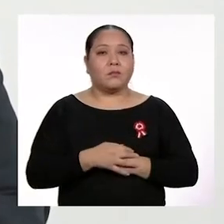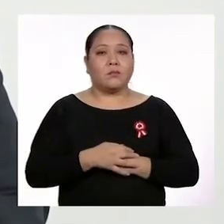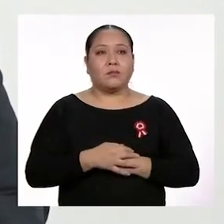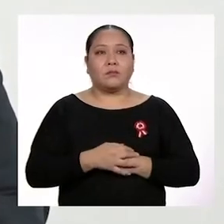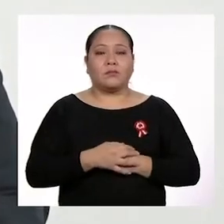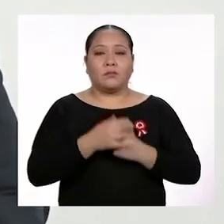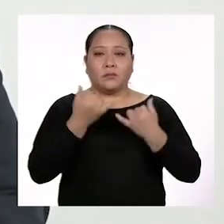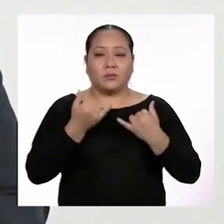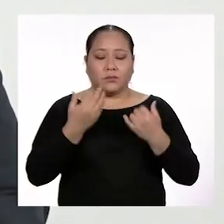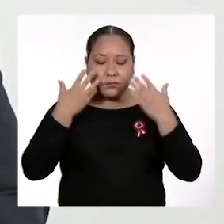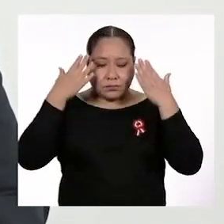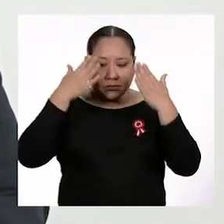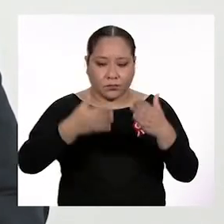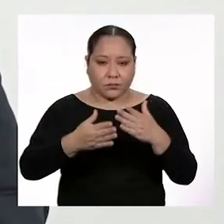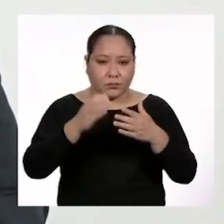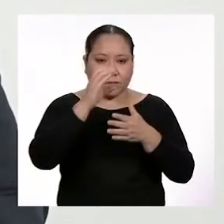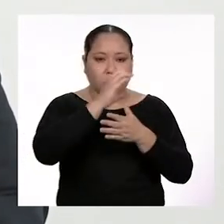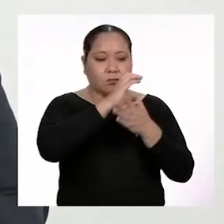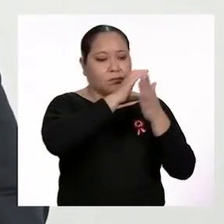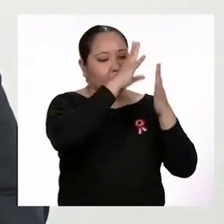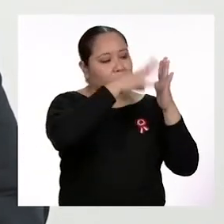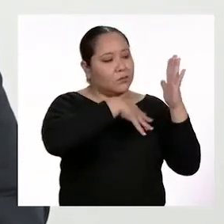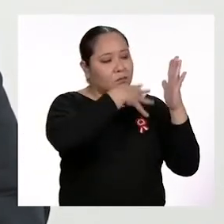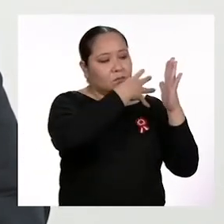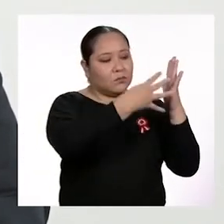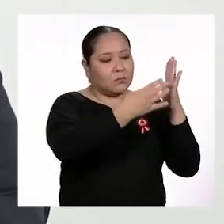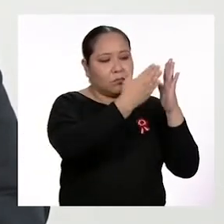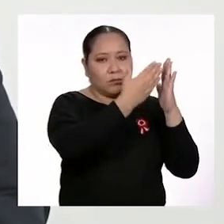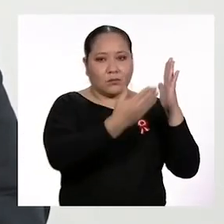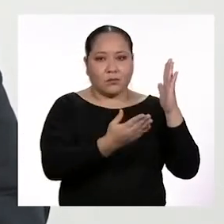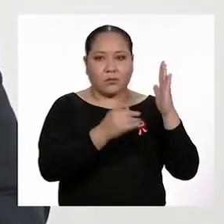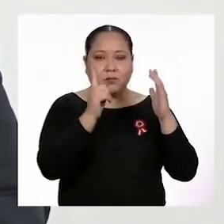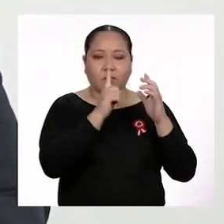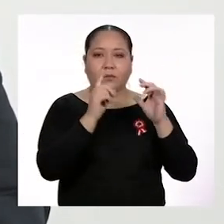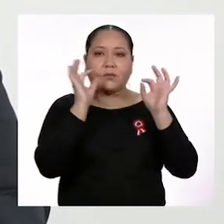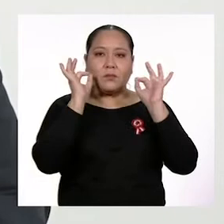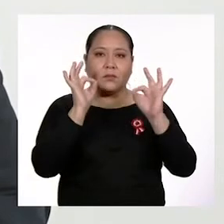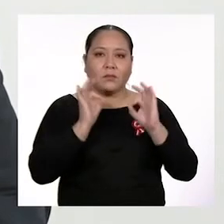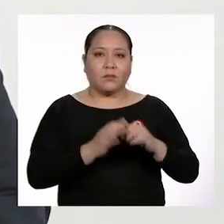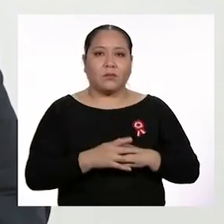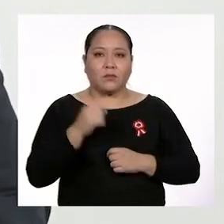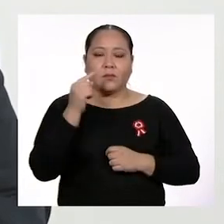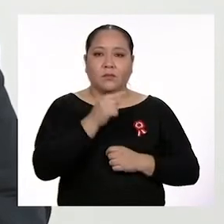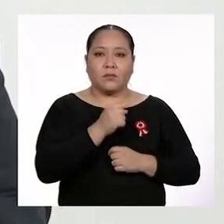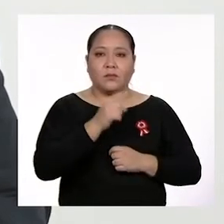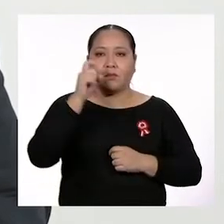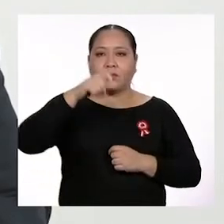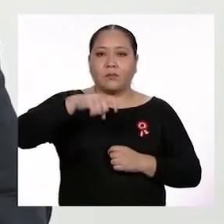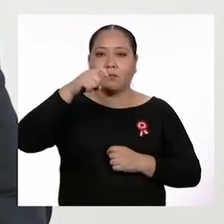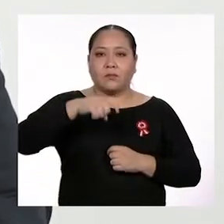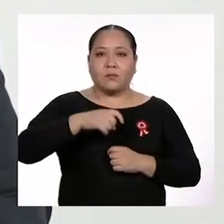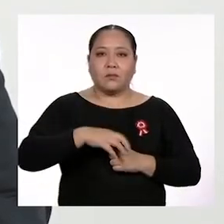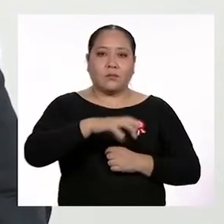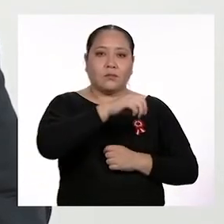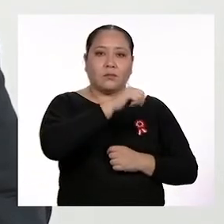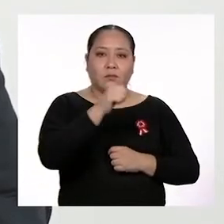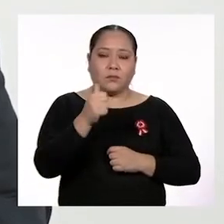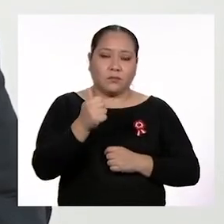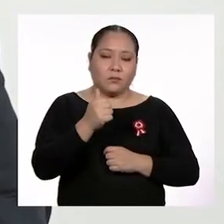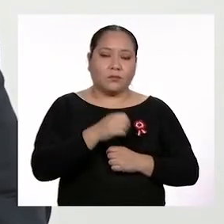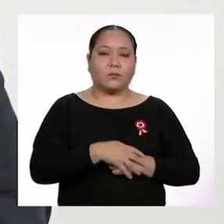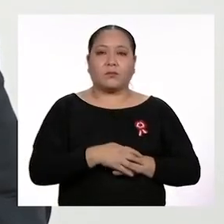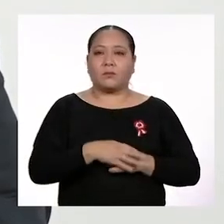Ahora, identifiquemos las categorías fuera de peligro. Para eso, vamos a necesitar otro tipo